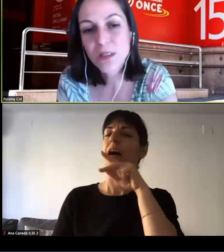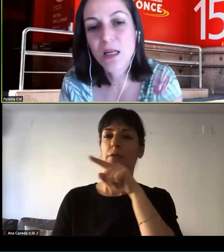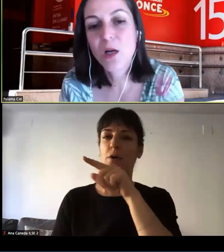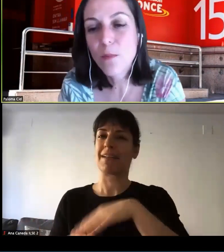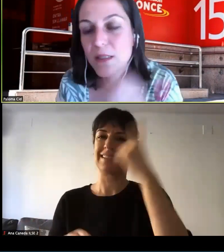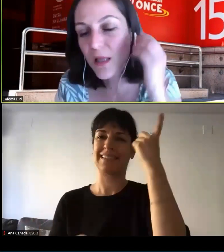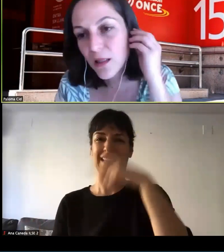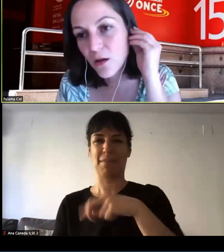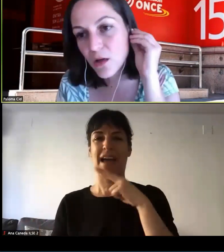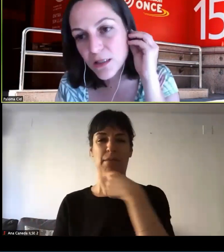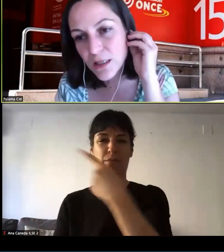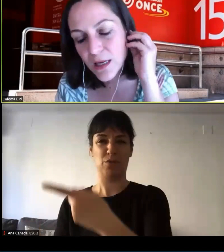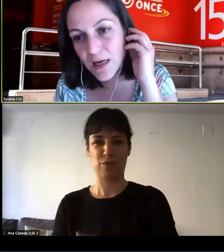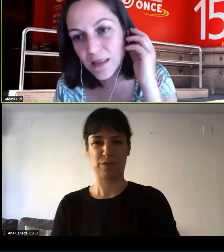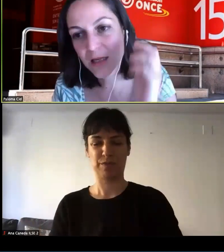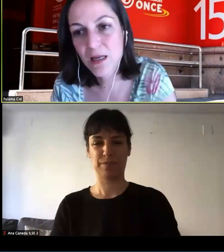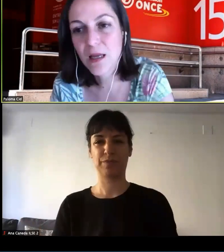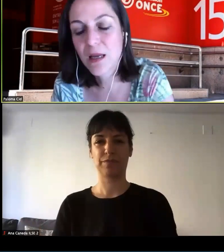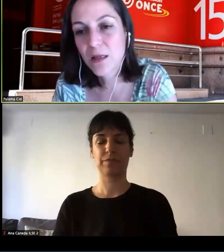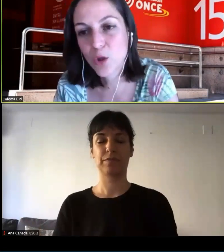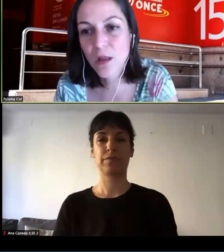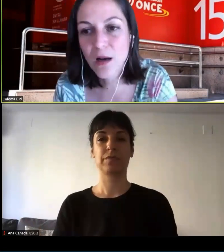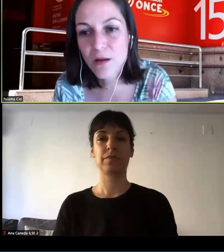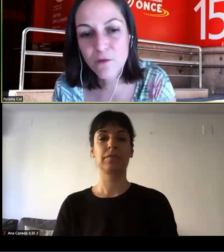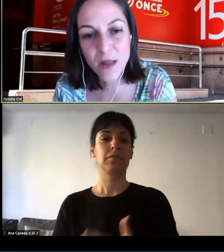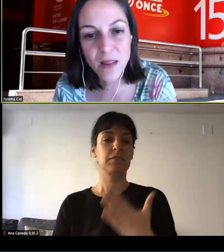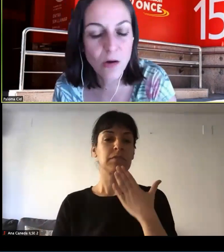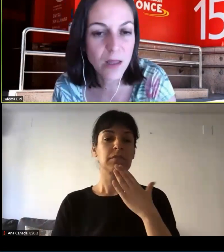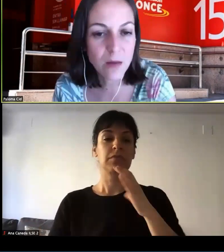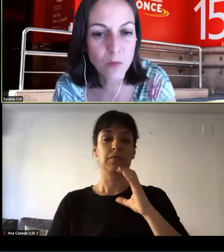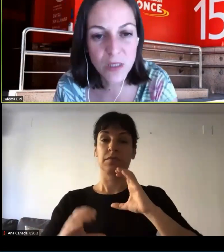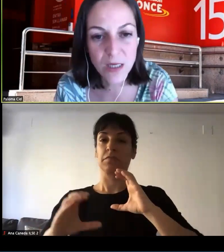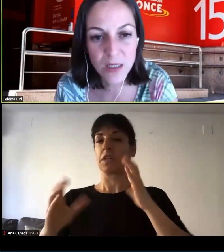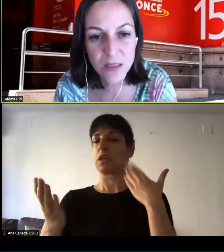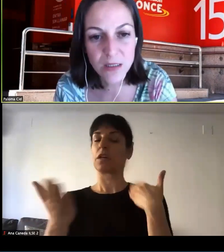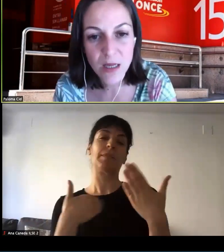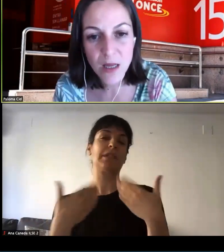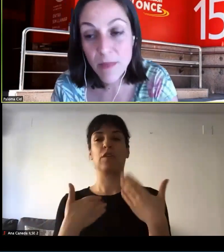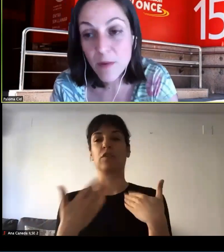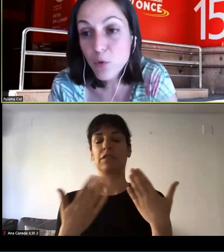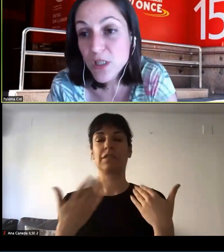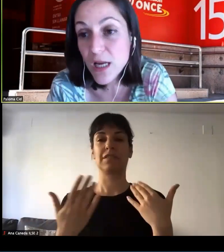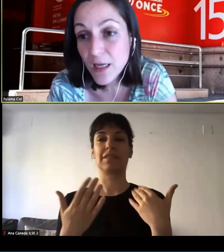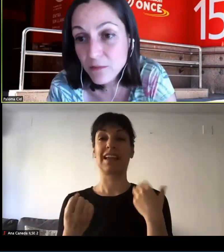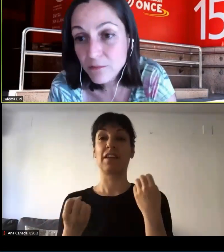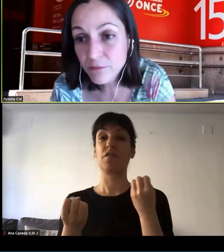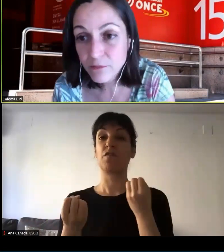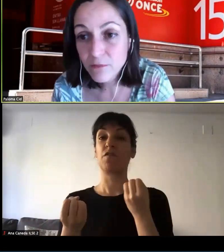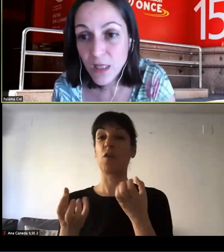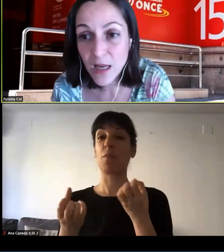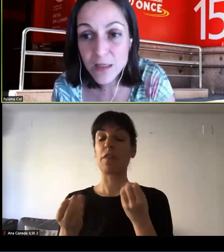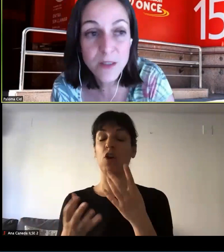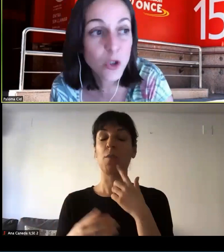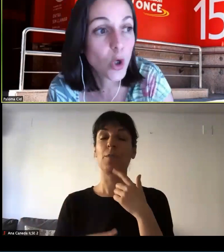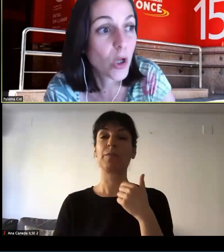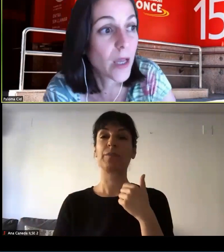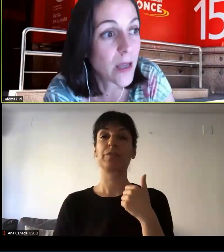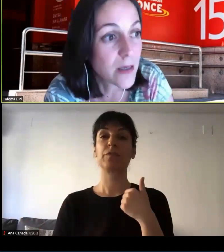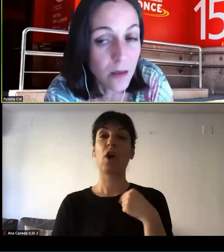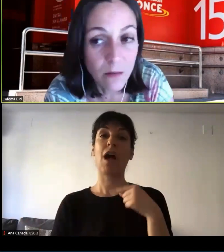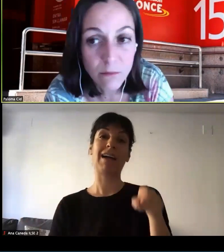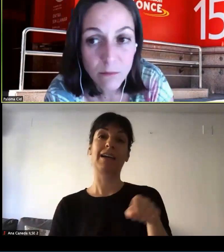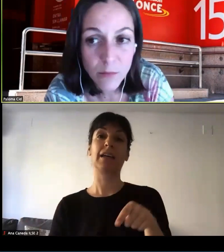debemos tener conversaciones en las que toda la información que demos es: me puse aquí, ¿has visto lo